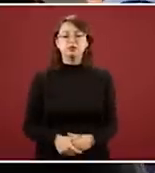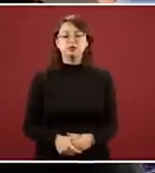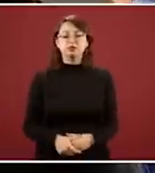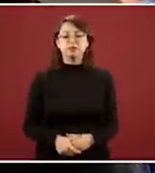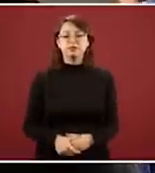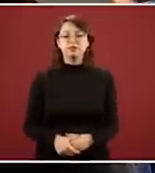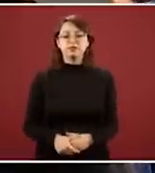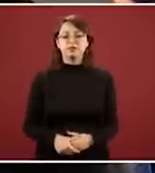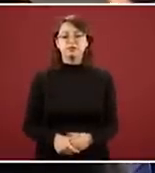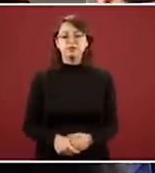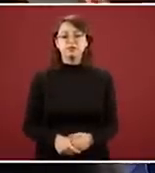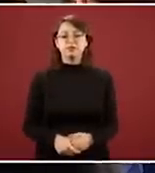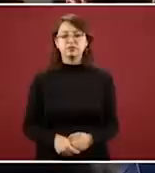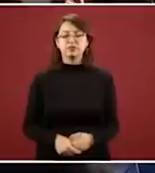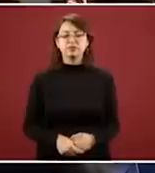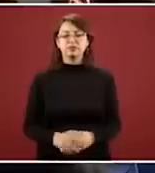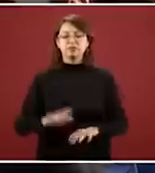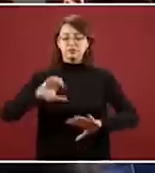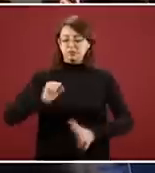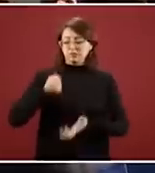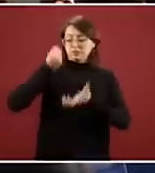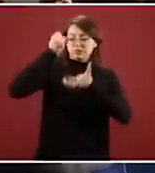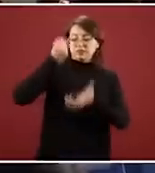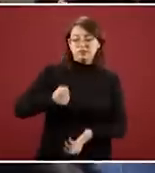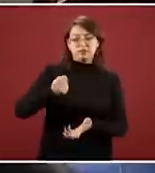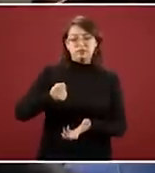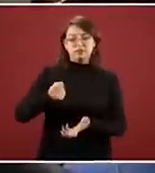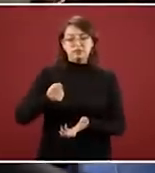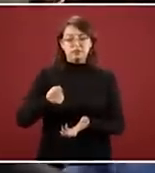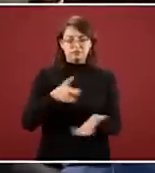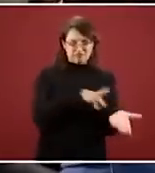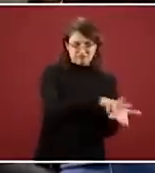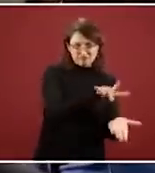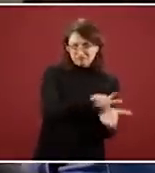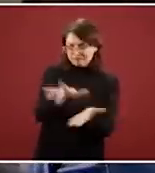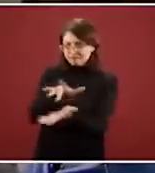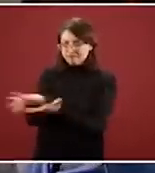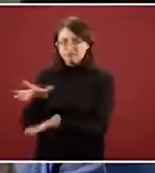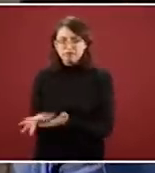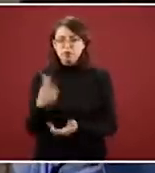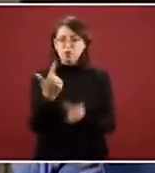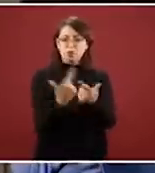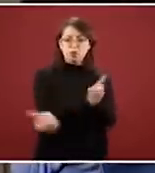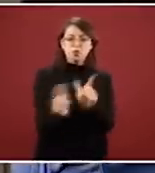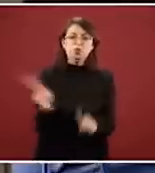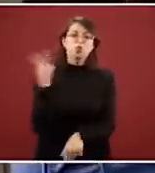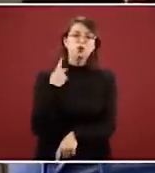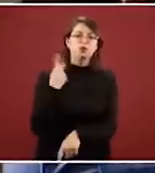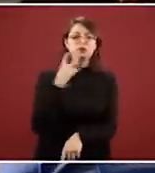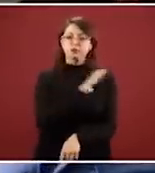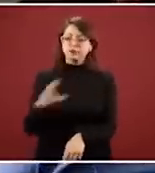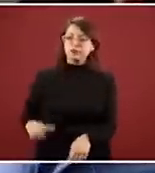que no se utilice el dinero del presupuesto para favorecer a partidos o